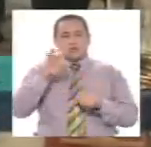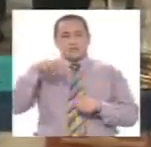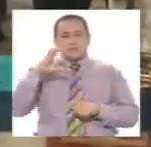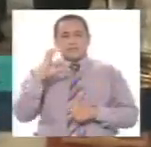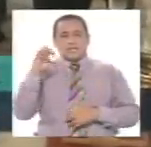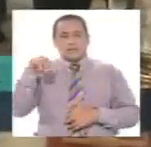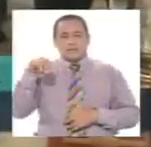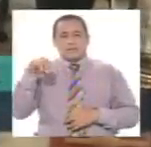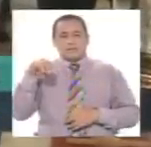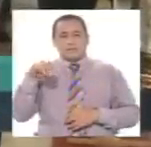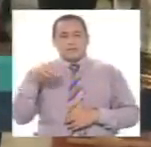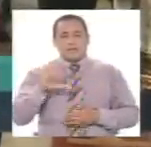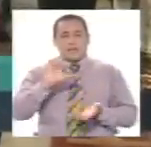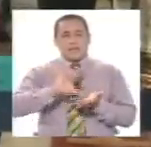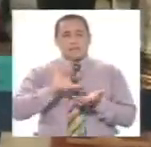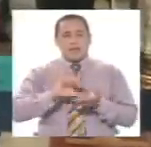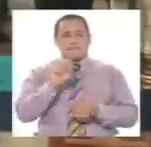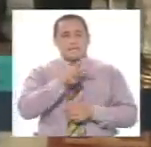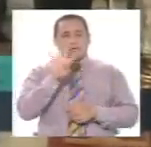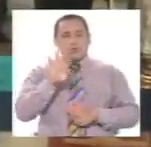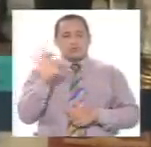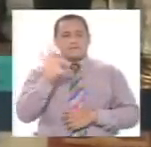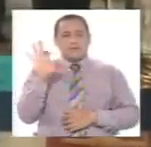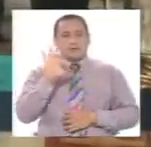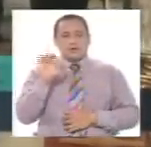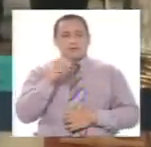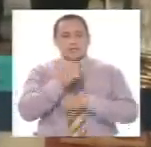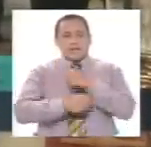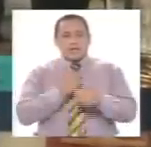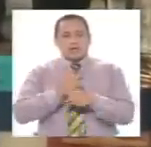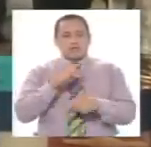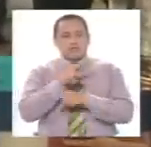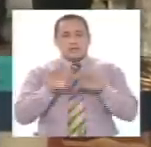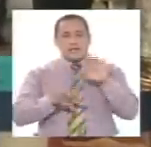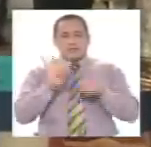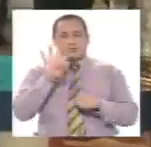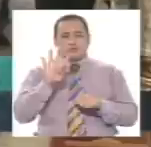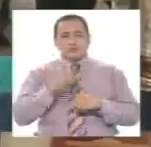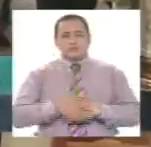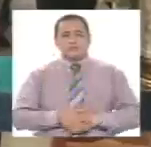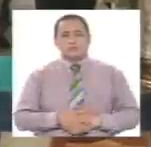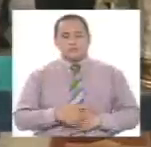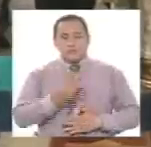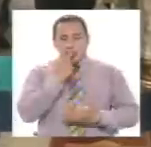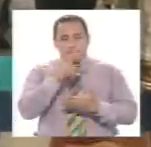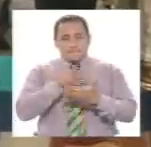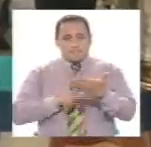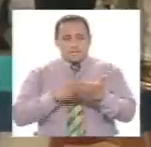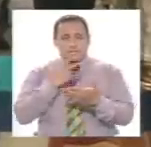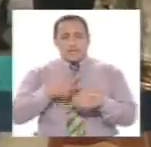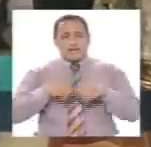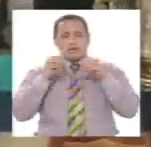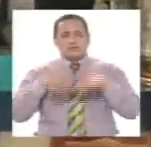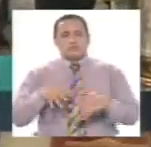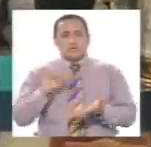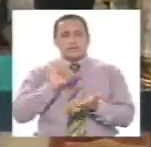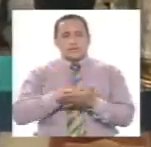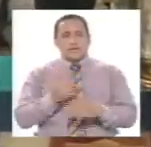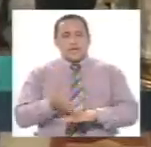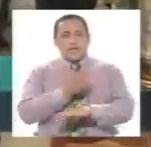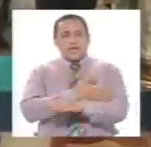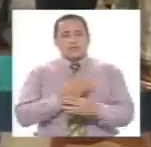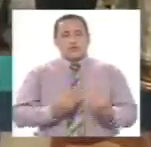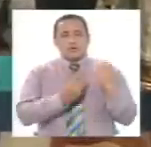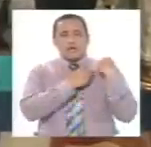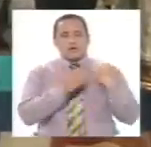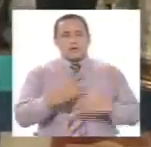070-2014-PCM. Lima, 24 de febrero de 2014. Vistas las renuncias que a los cargos